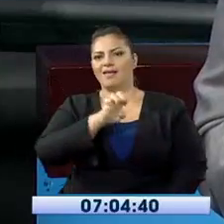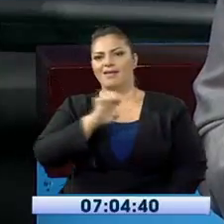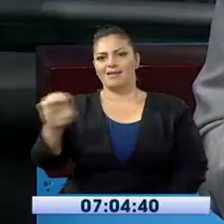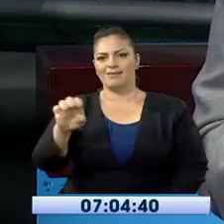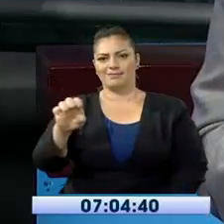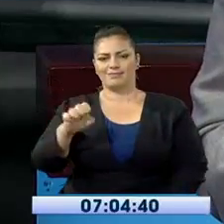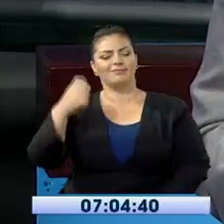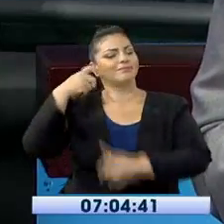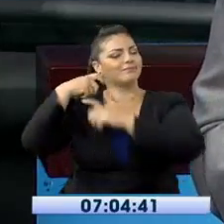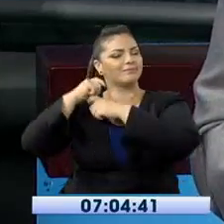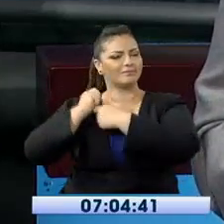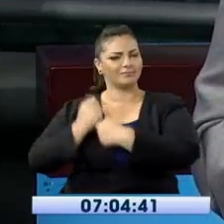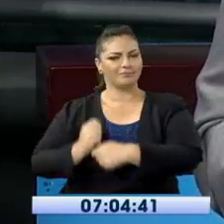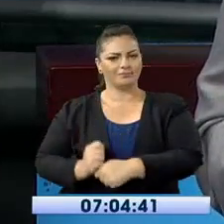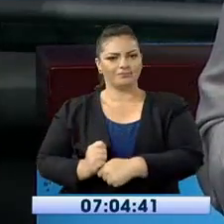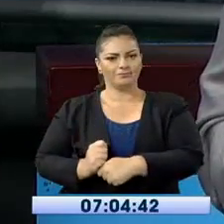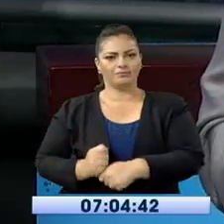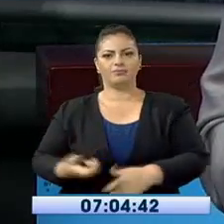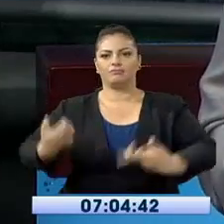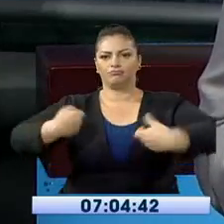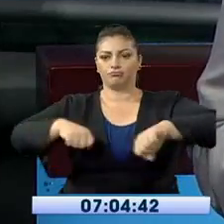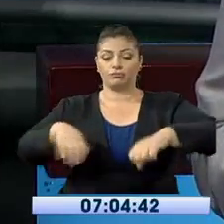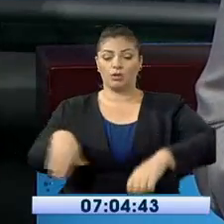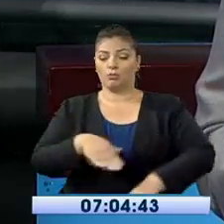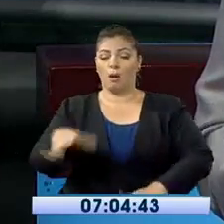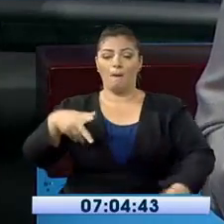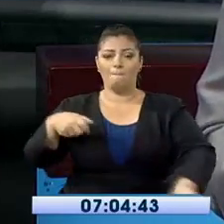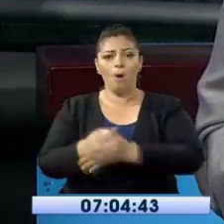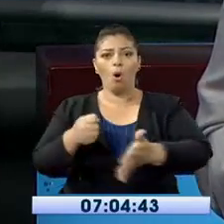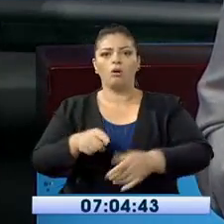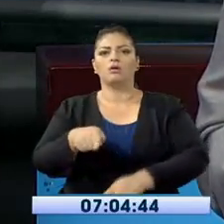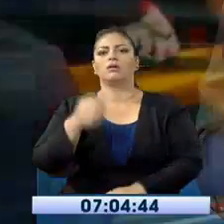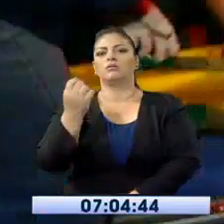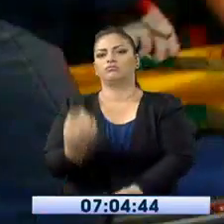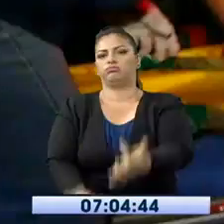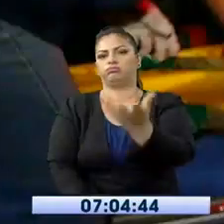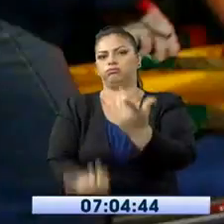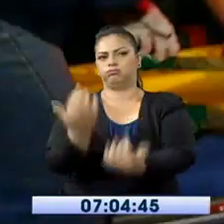vehículo liviano se incendió luego del choque.